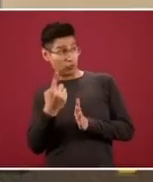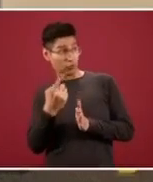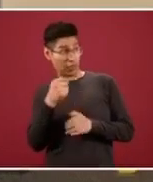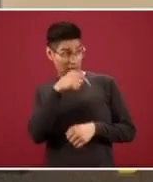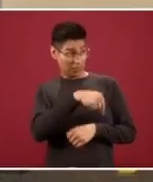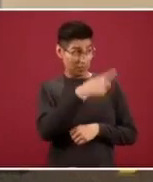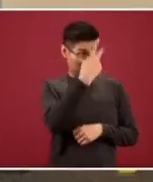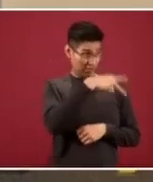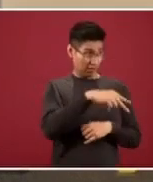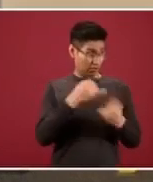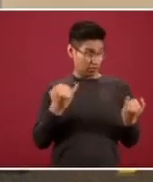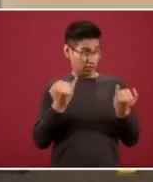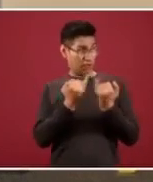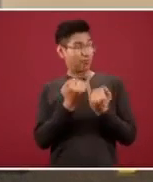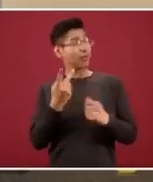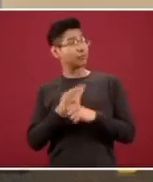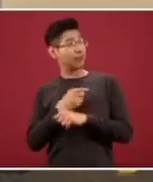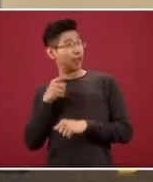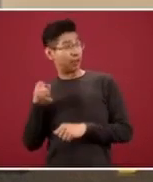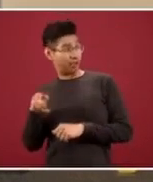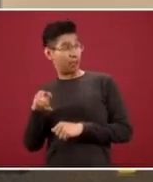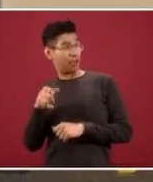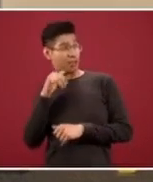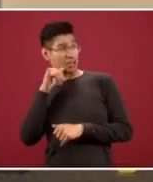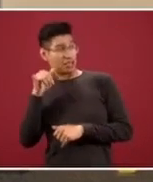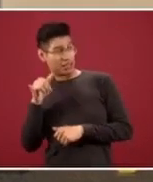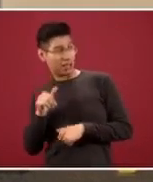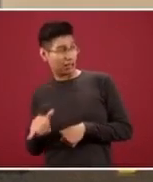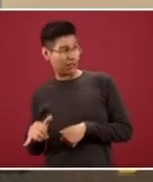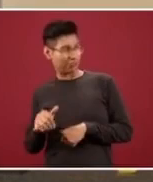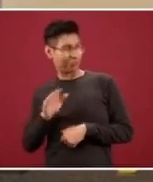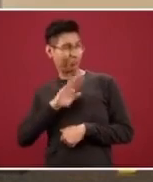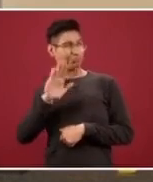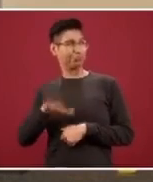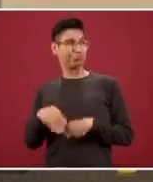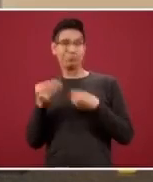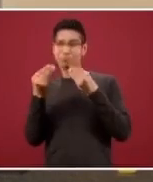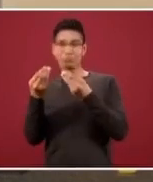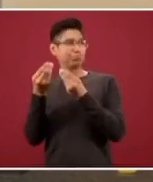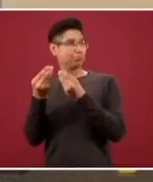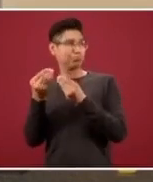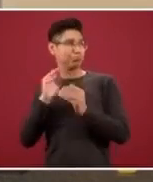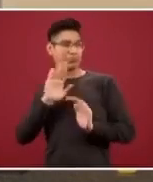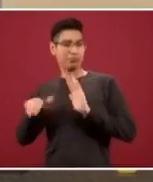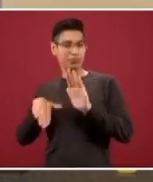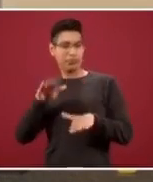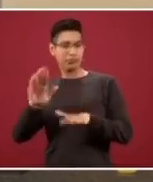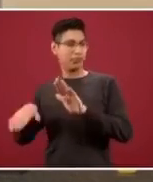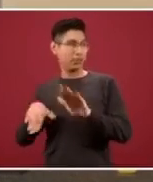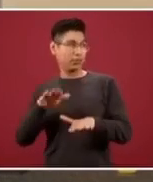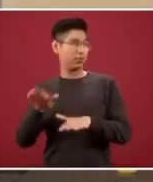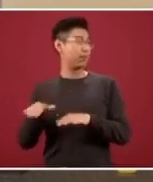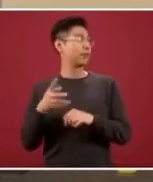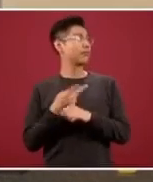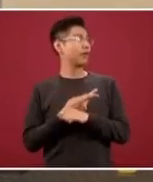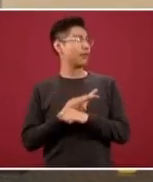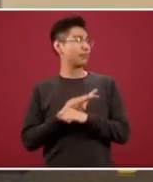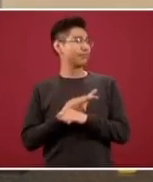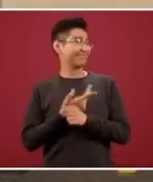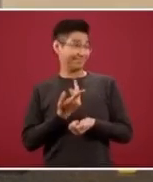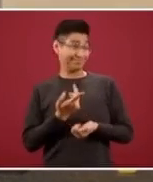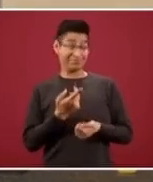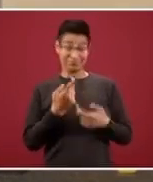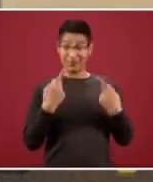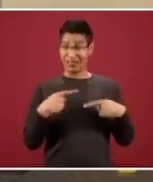consideramos que en Italia han muerto más de 4,000 personas, incluso más que en China, pues esta cifra hace que a la gente le dé mucho miedo. El